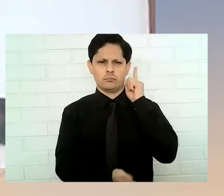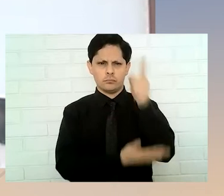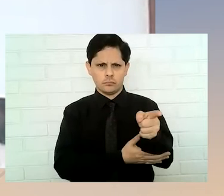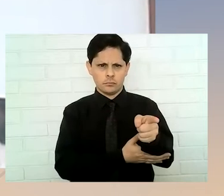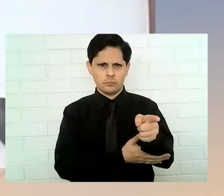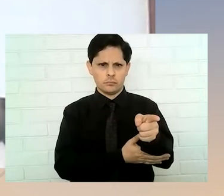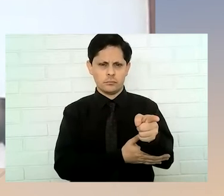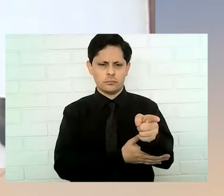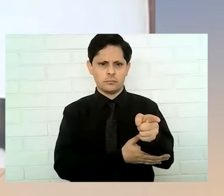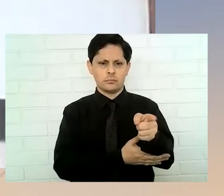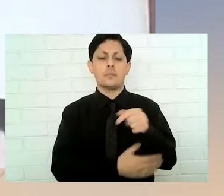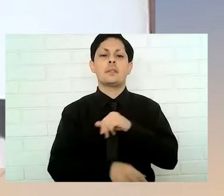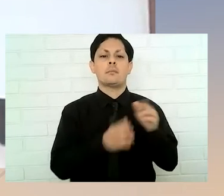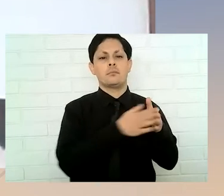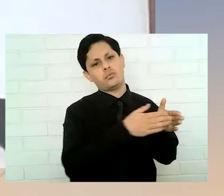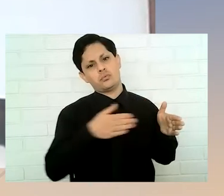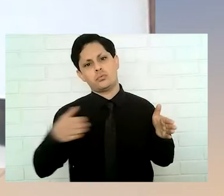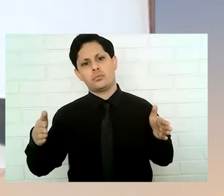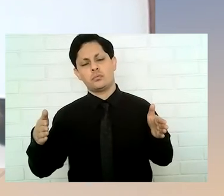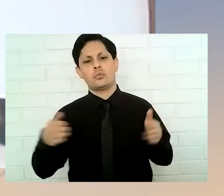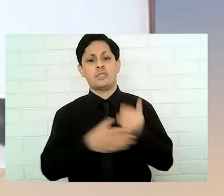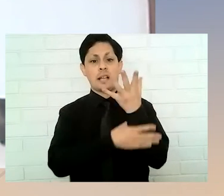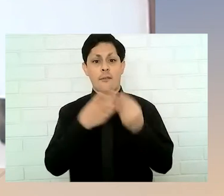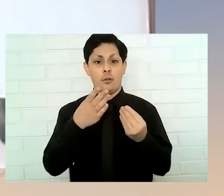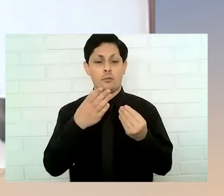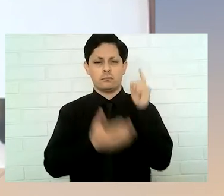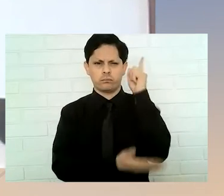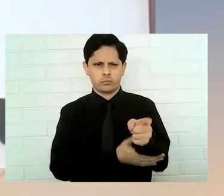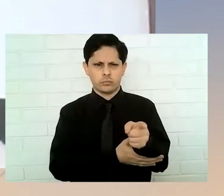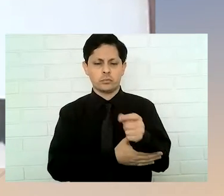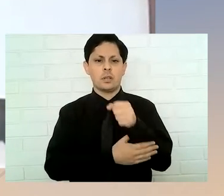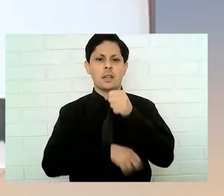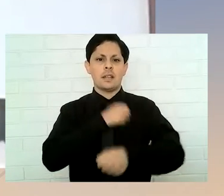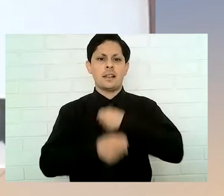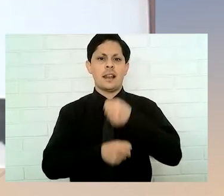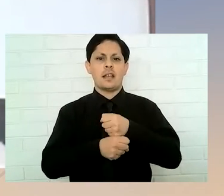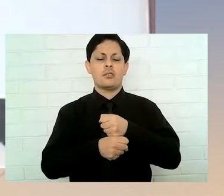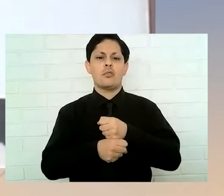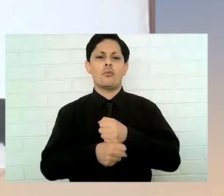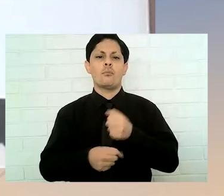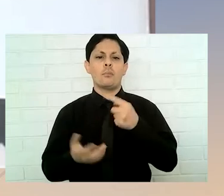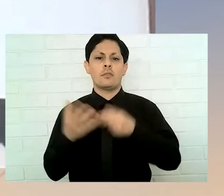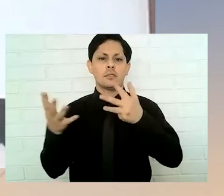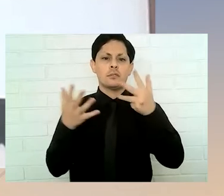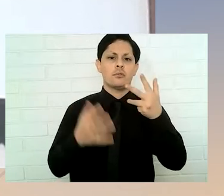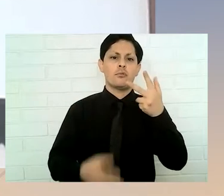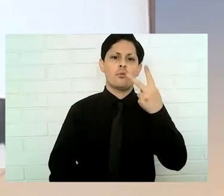90, justo cuando terminó la dictadura, era un 2,4 del PIB.